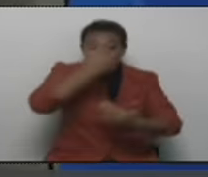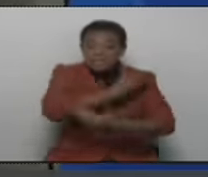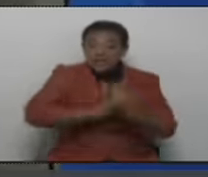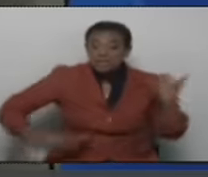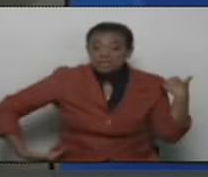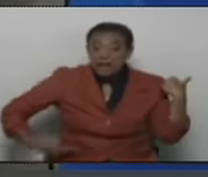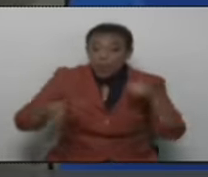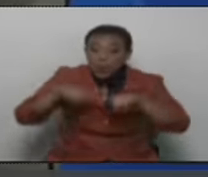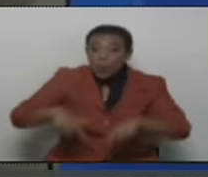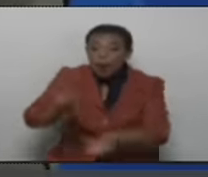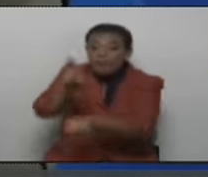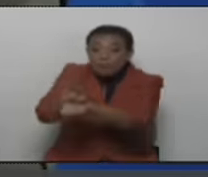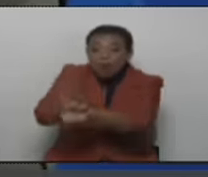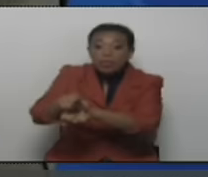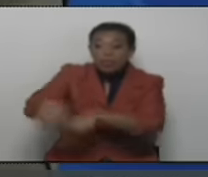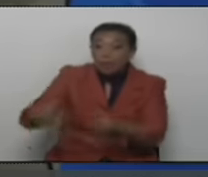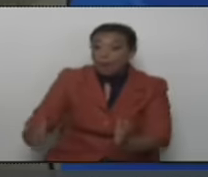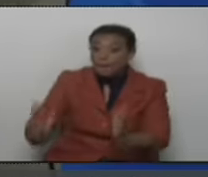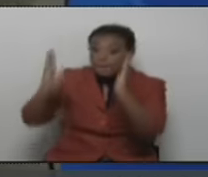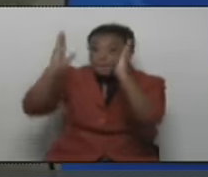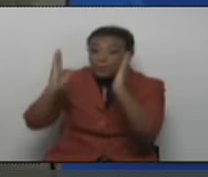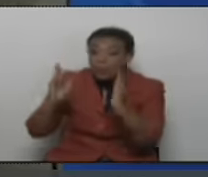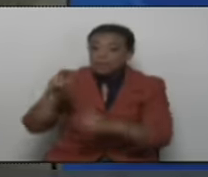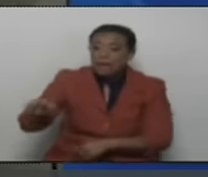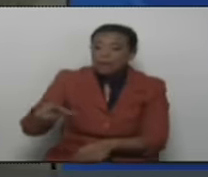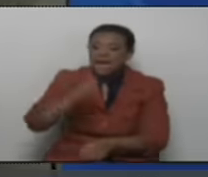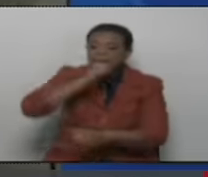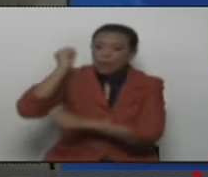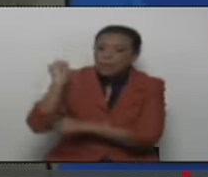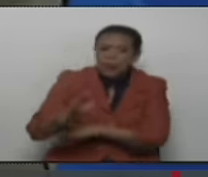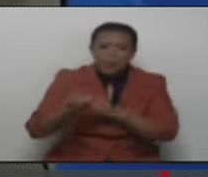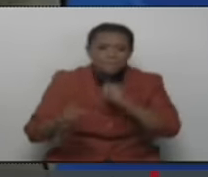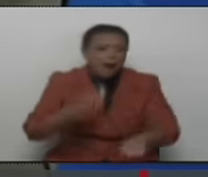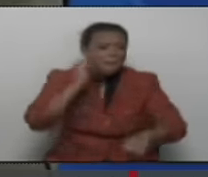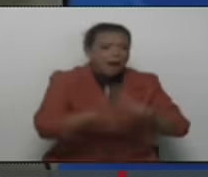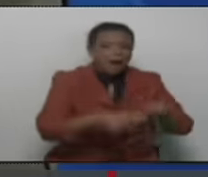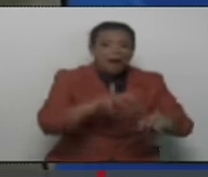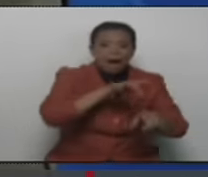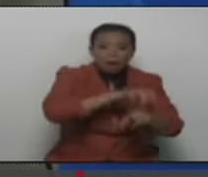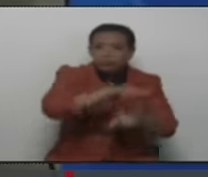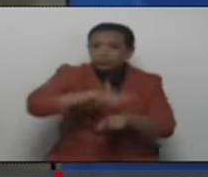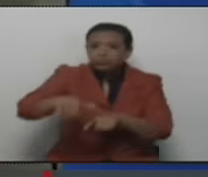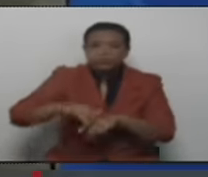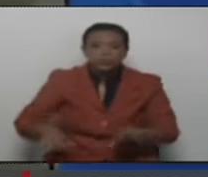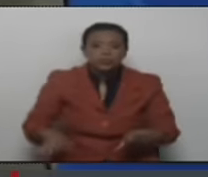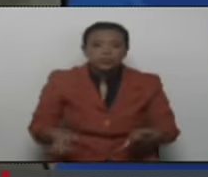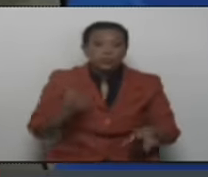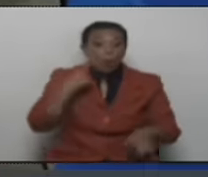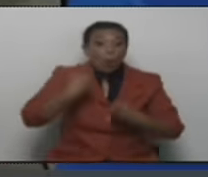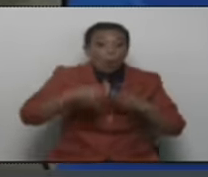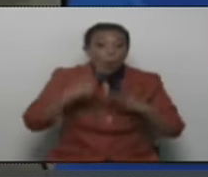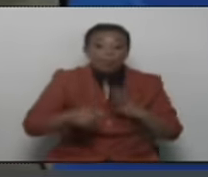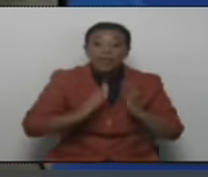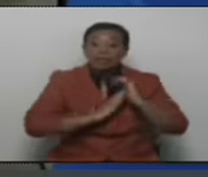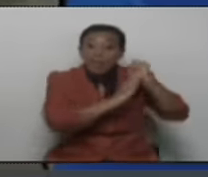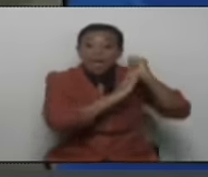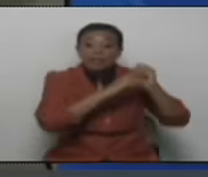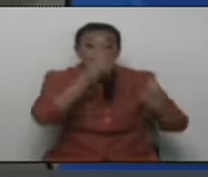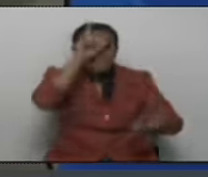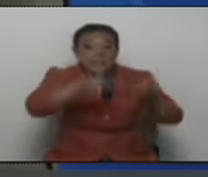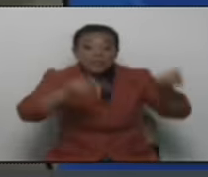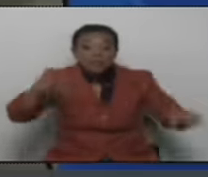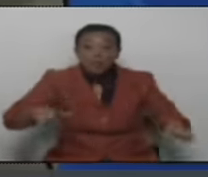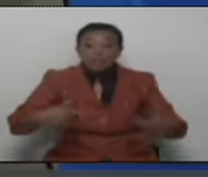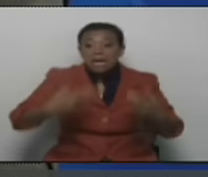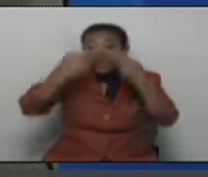cuarteles fuertes, emblemáticos de Venezuela, contra instalaciones policiales y contra importantes dirigentes civiles y